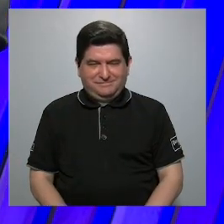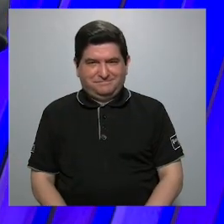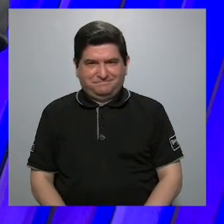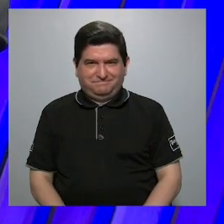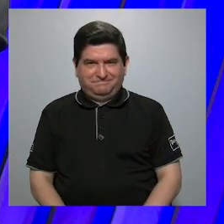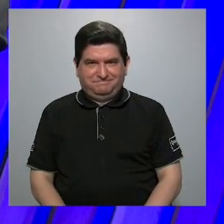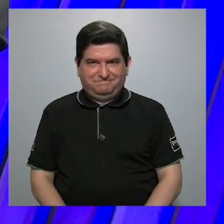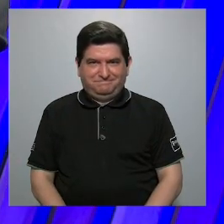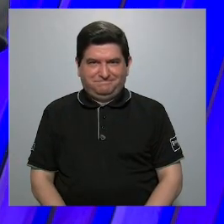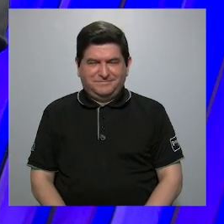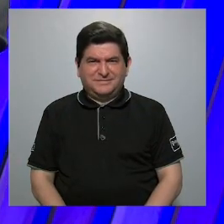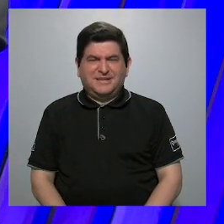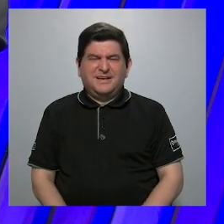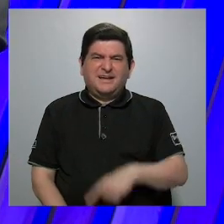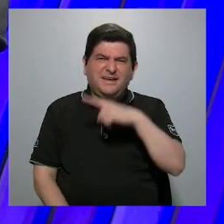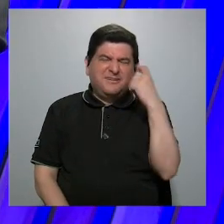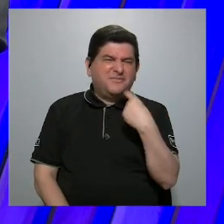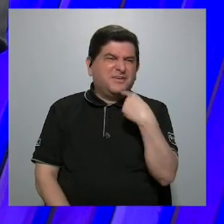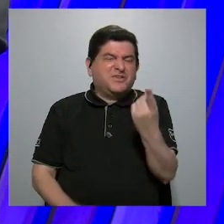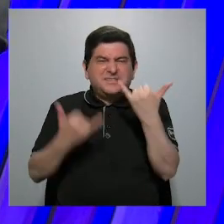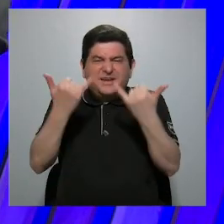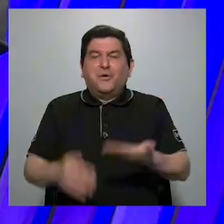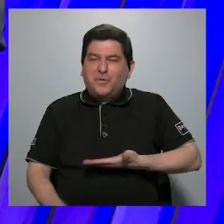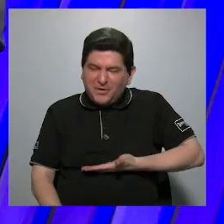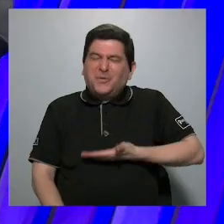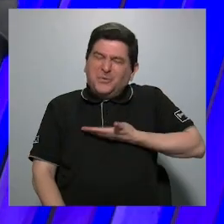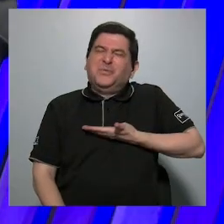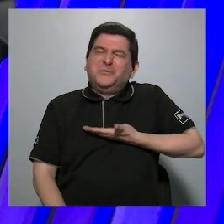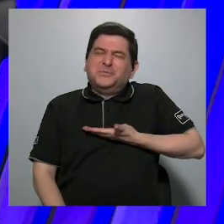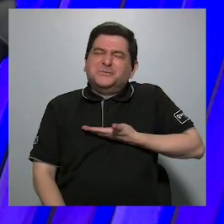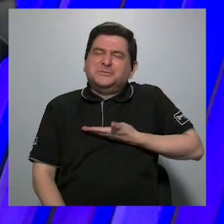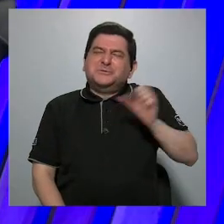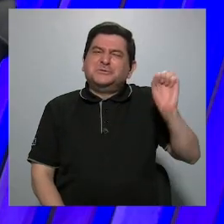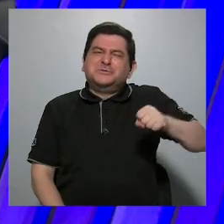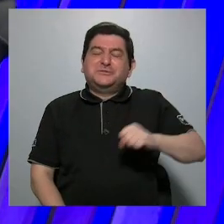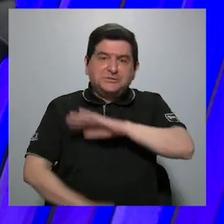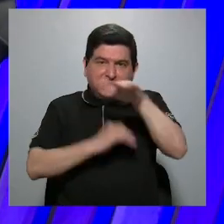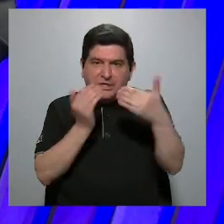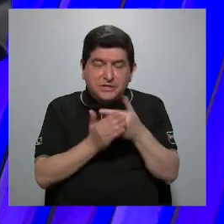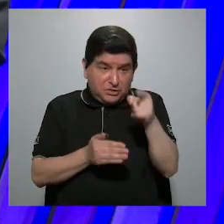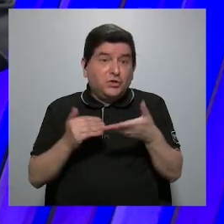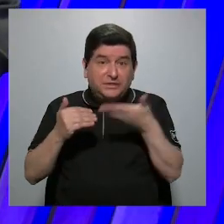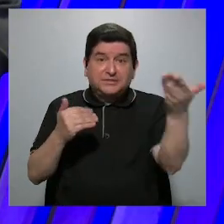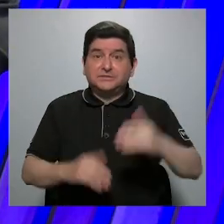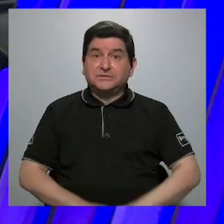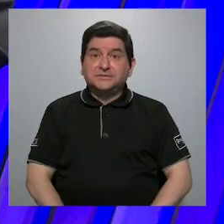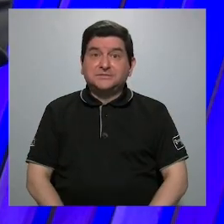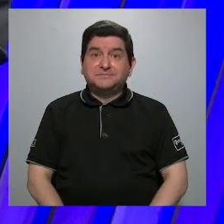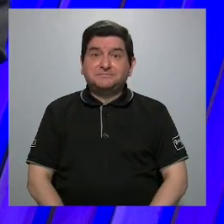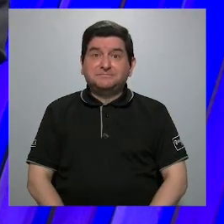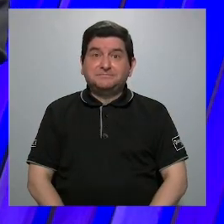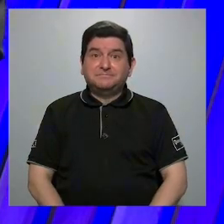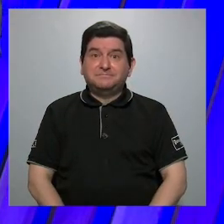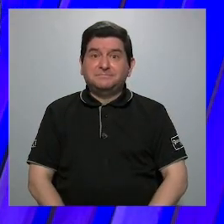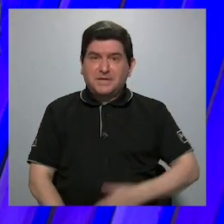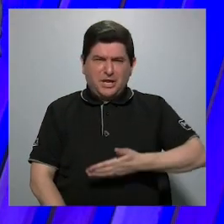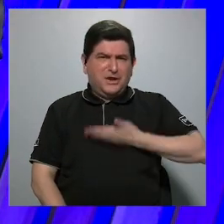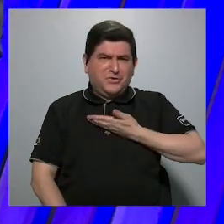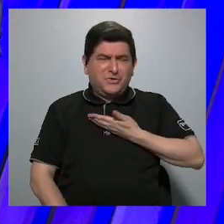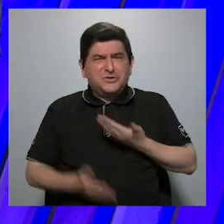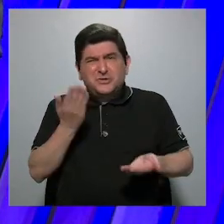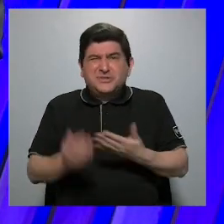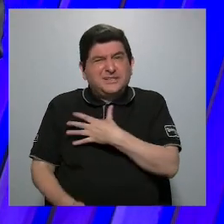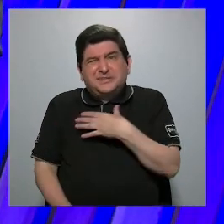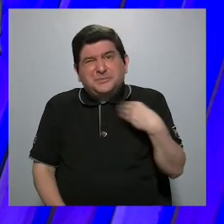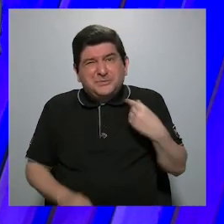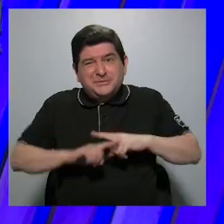y, qué feo lo que voy a decir, orgullosos de todas esas cosas. Eso de ser orgulloso no me